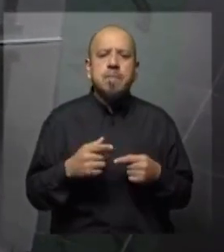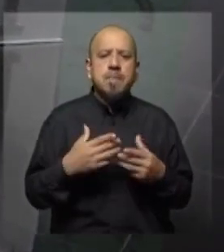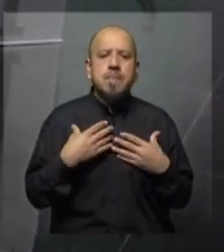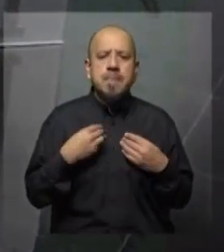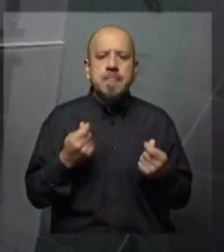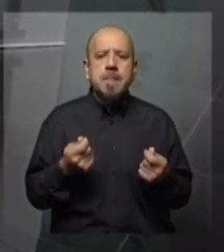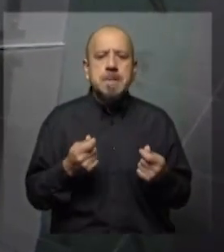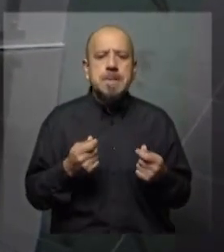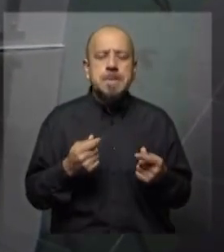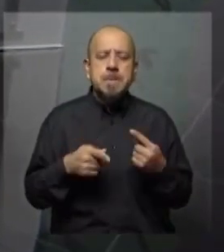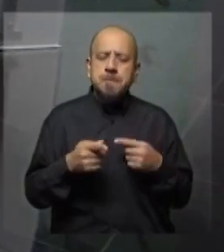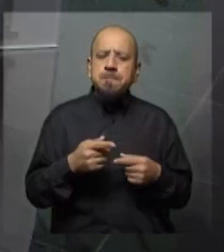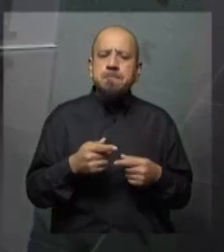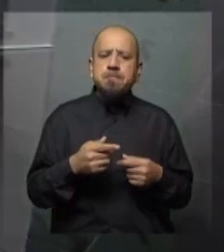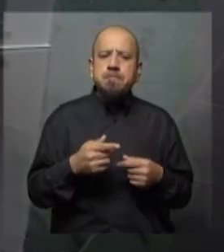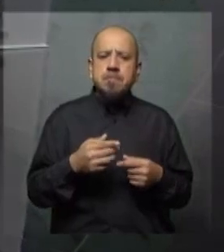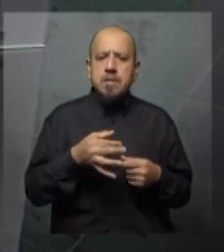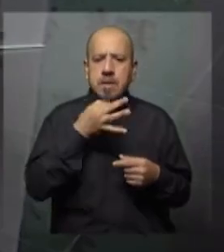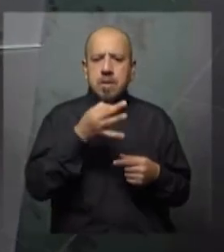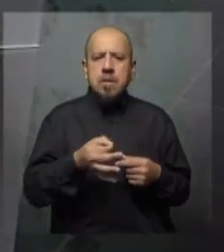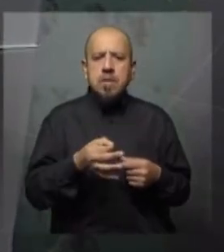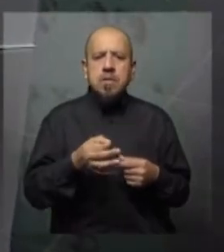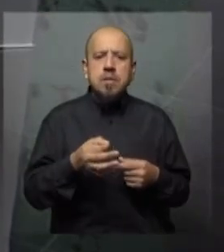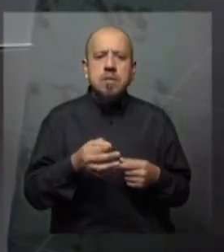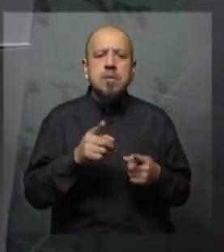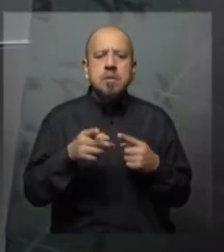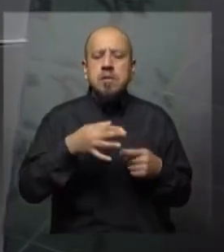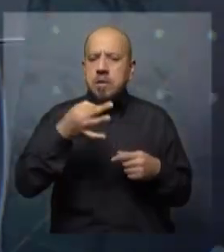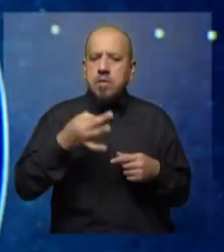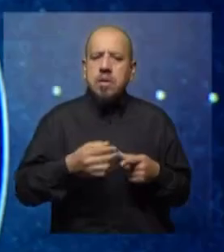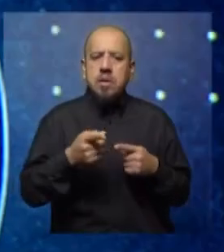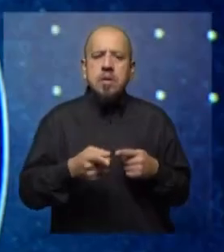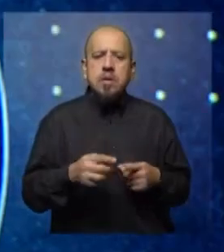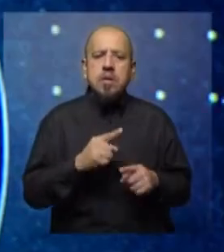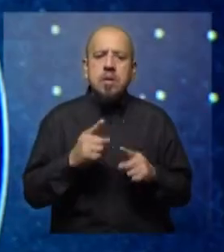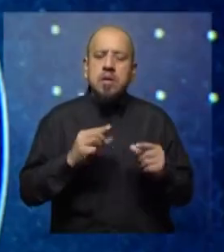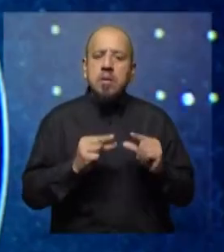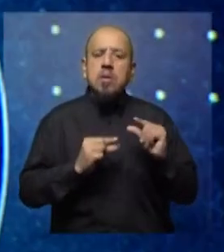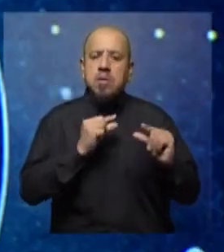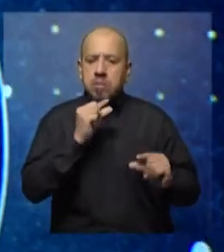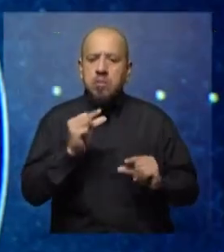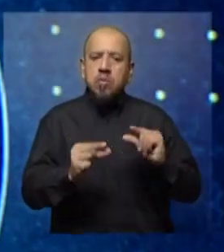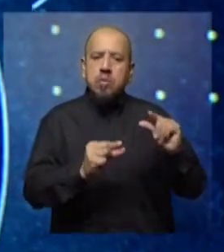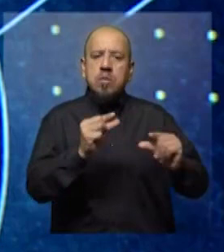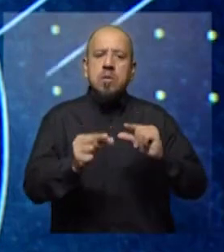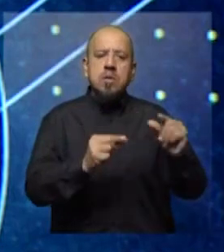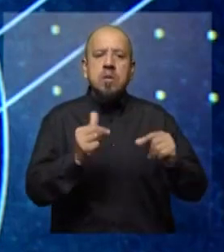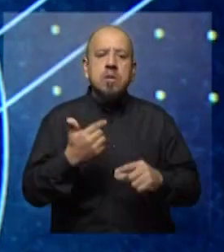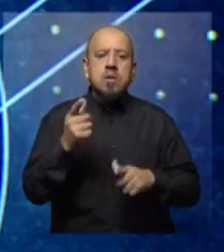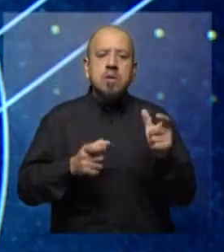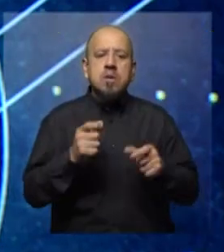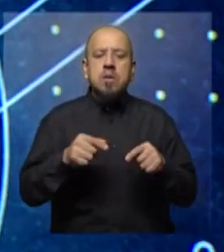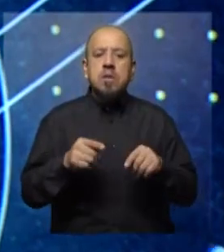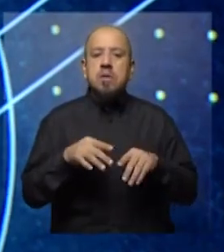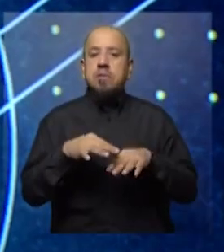el ánimo digamos de que está este que esa es la verdad y no graduando su creencia el público en